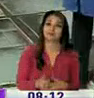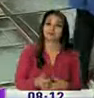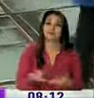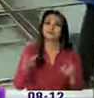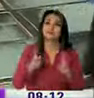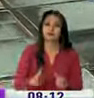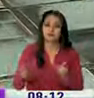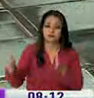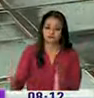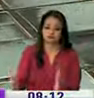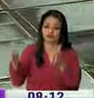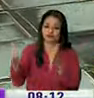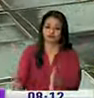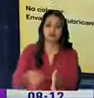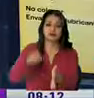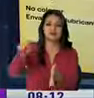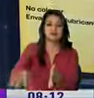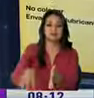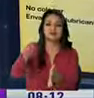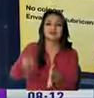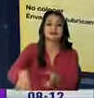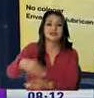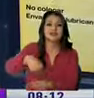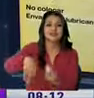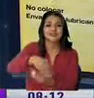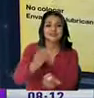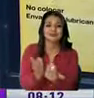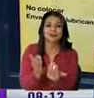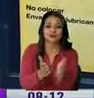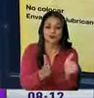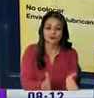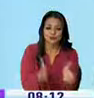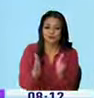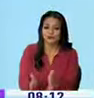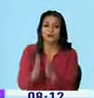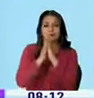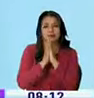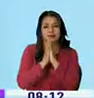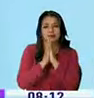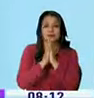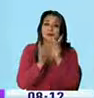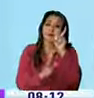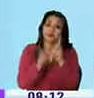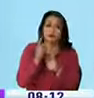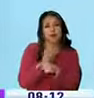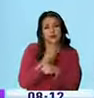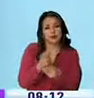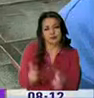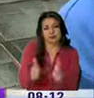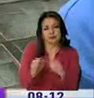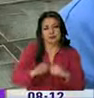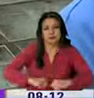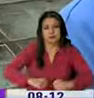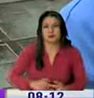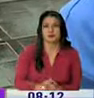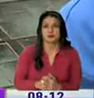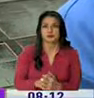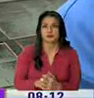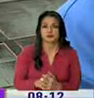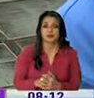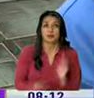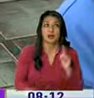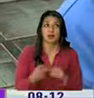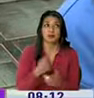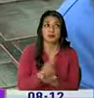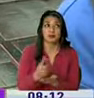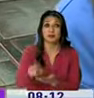varios contenedores de reciclaje, por lo que se solicita a las personas que hagan un buen uso de los mismos. Sí, hasta la otra semana